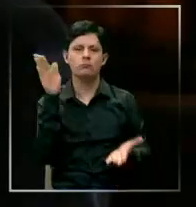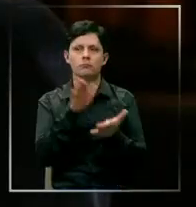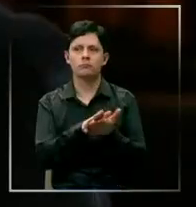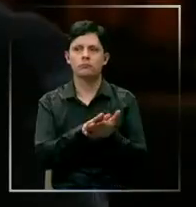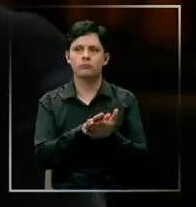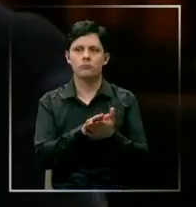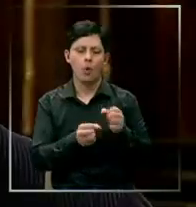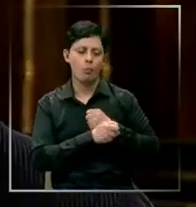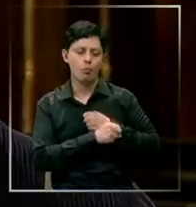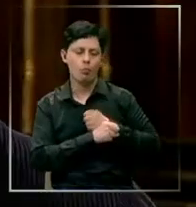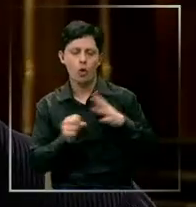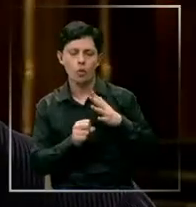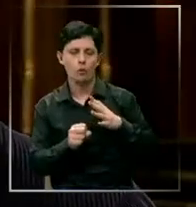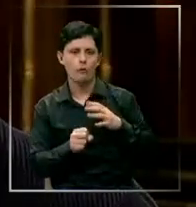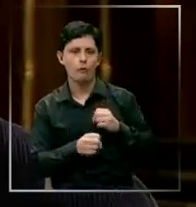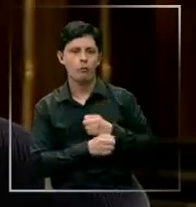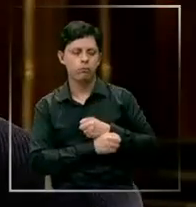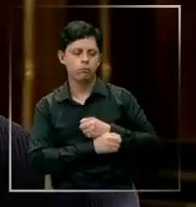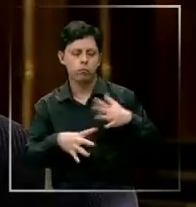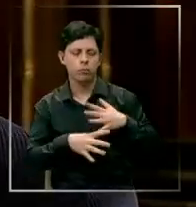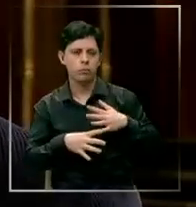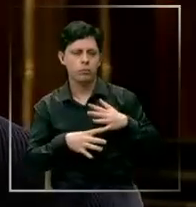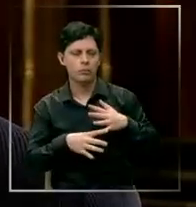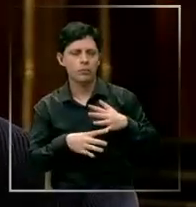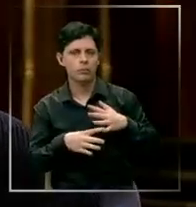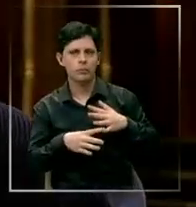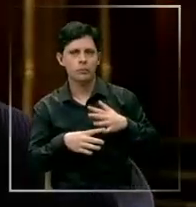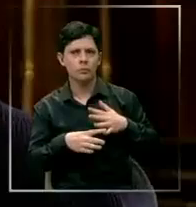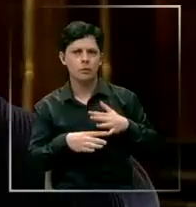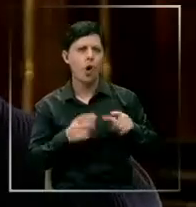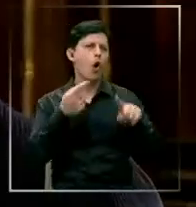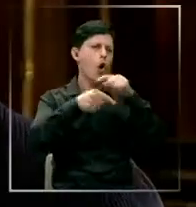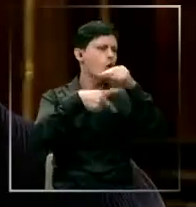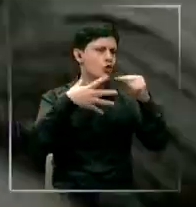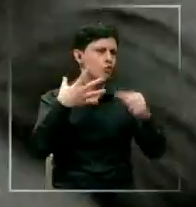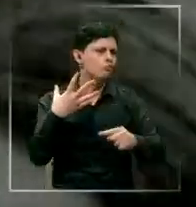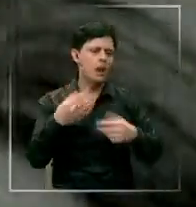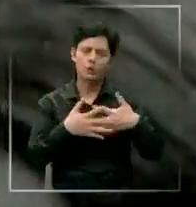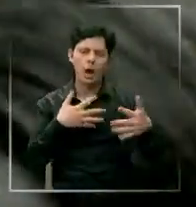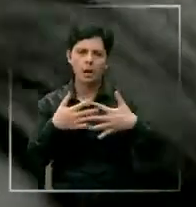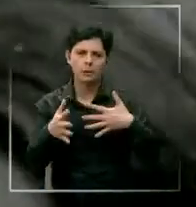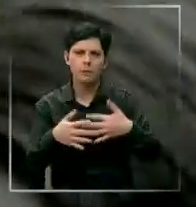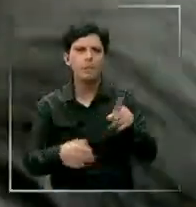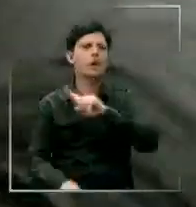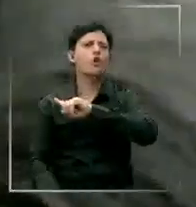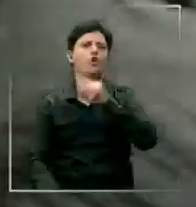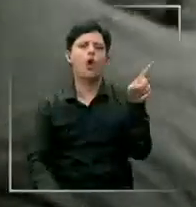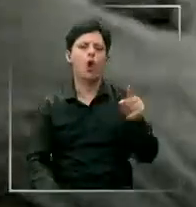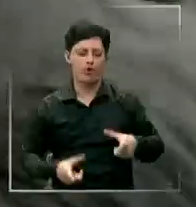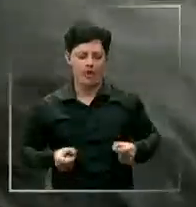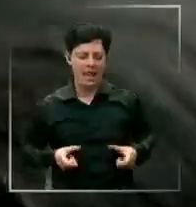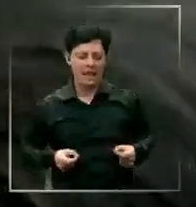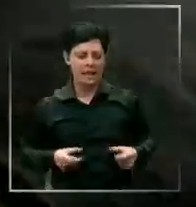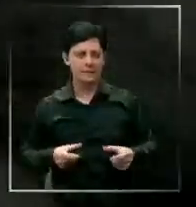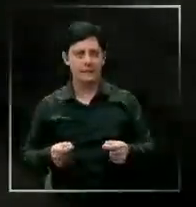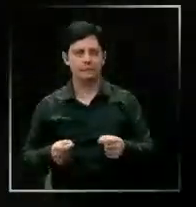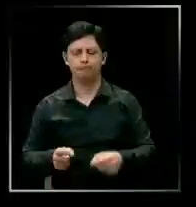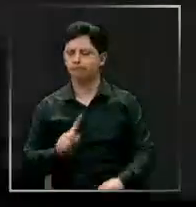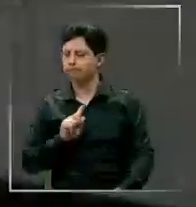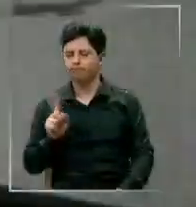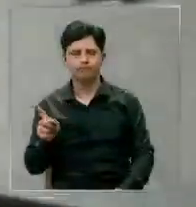Murió de un infarto, murió... por otros motivos naturales, pero no a producto del cáncer.